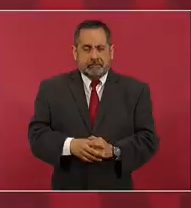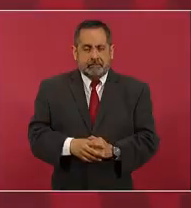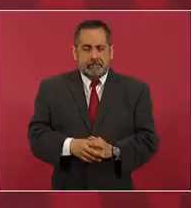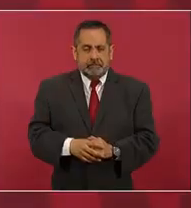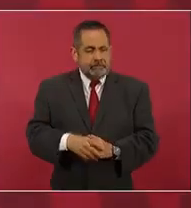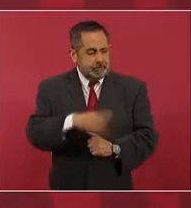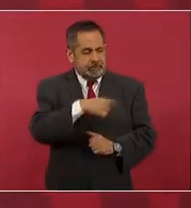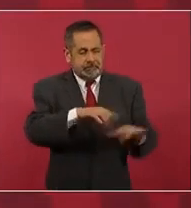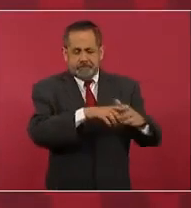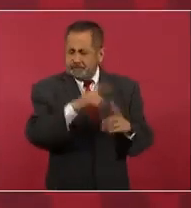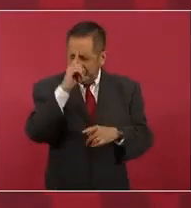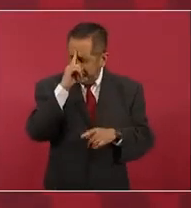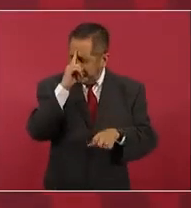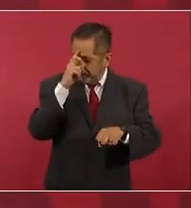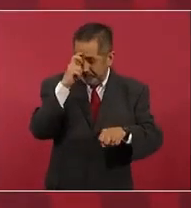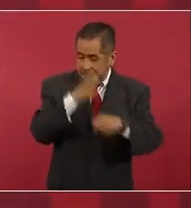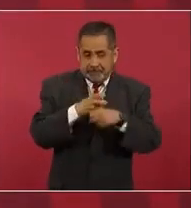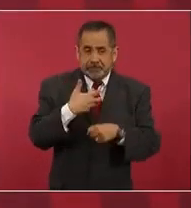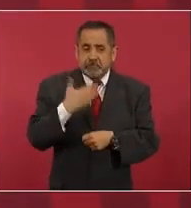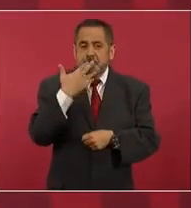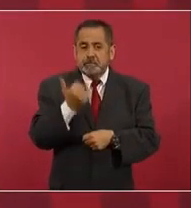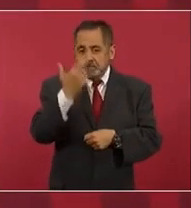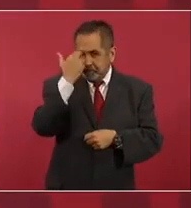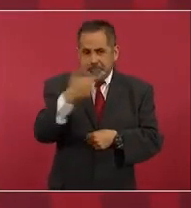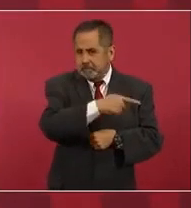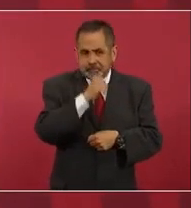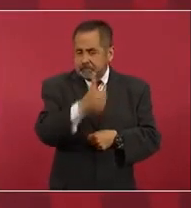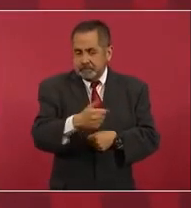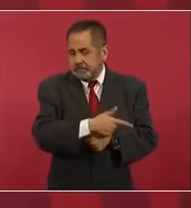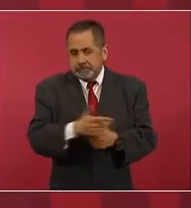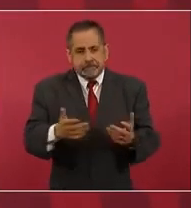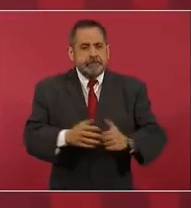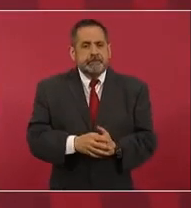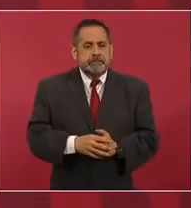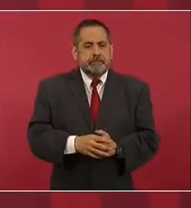Son de lo más irracional los conservadores.